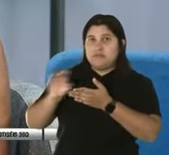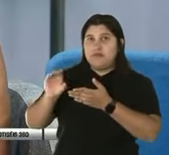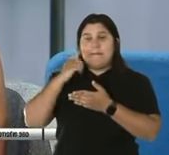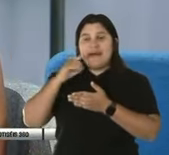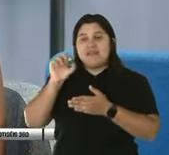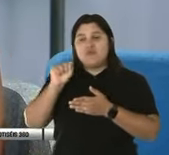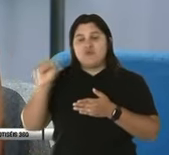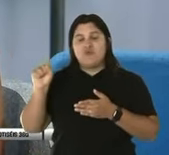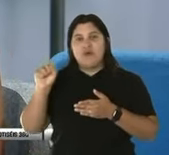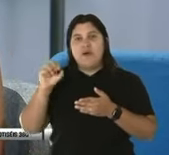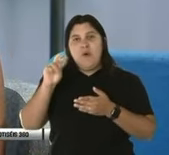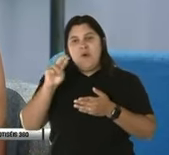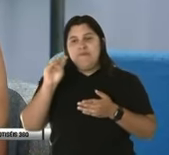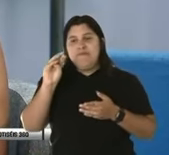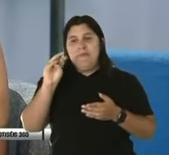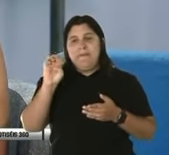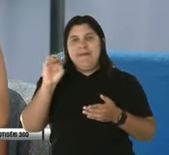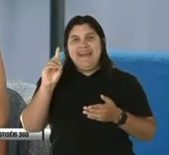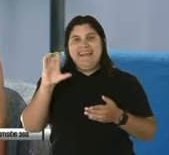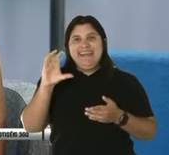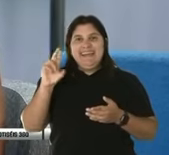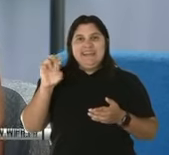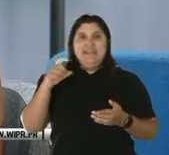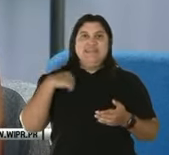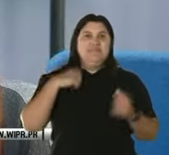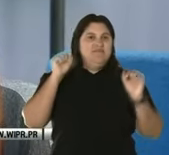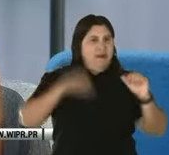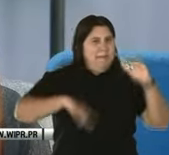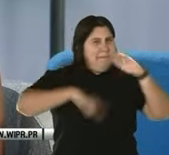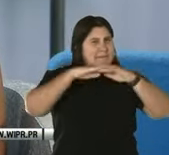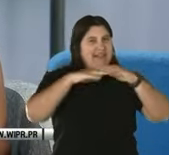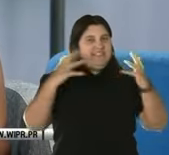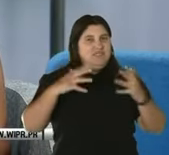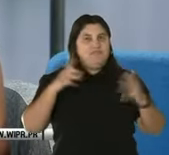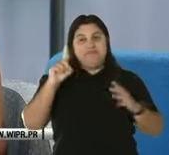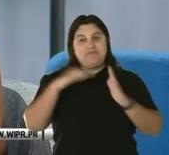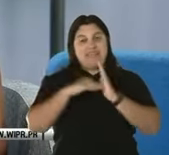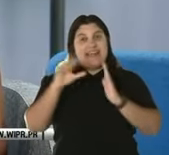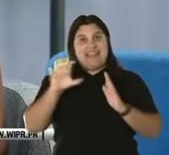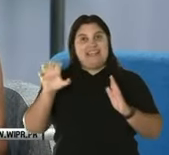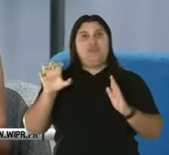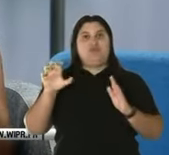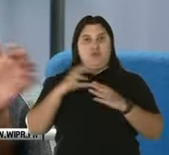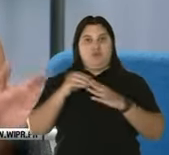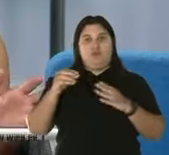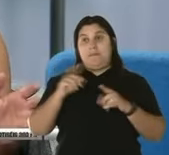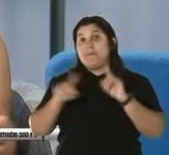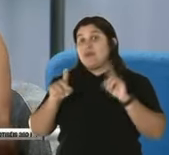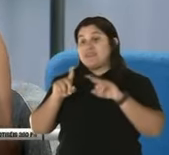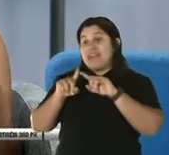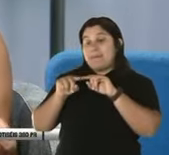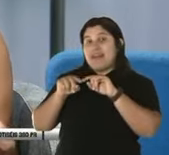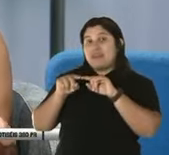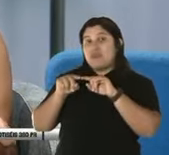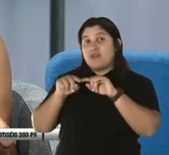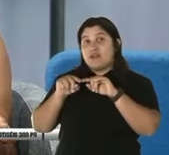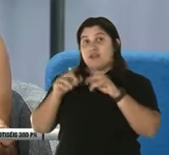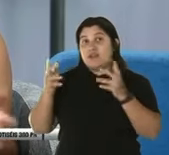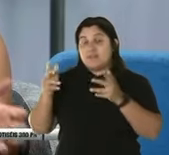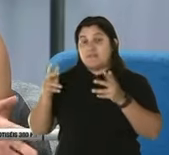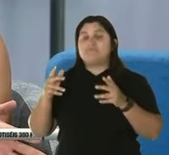que lo máximo que puede recibir por dependiente son 1500 dólares pero eso está sujeto a que el contribuyente haya